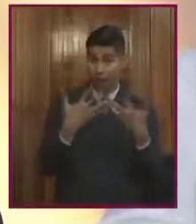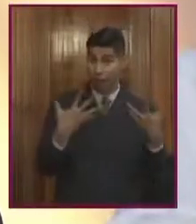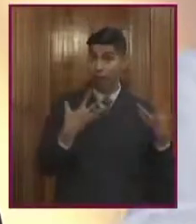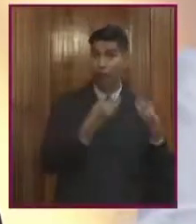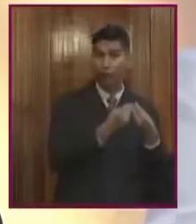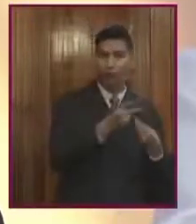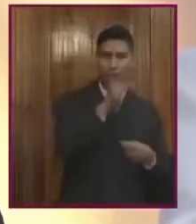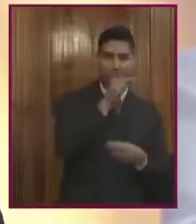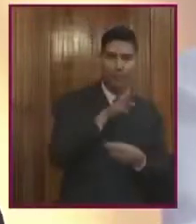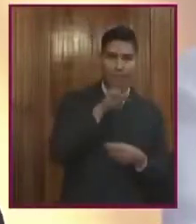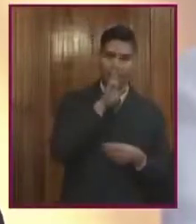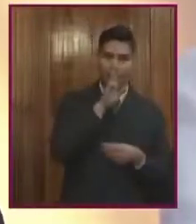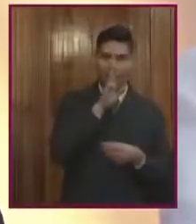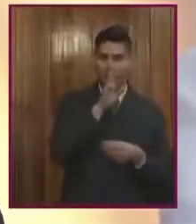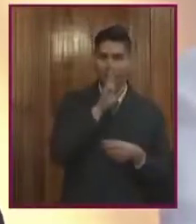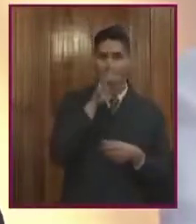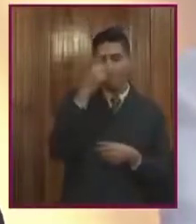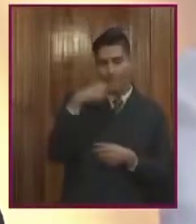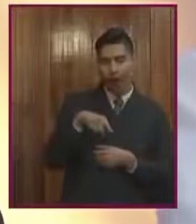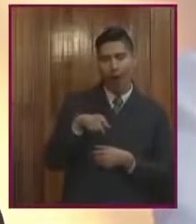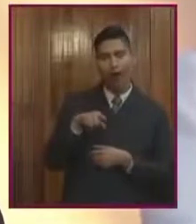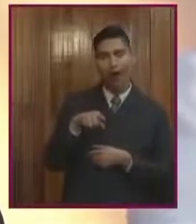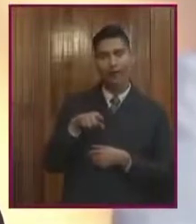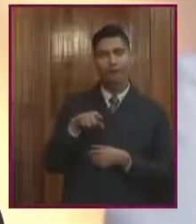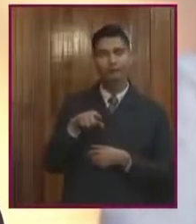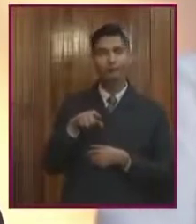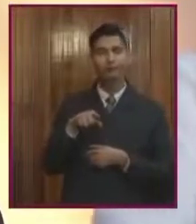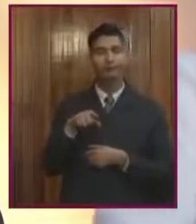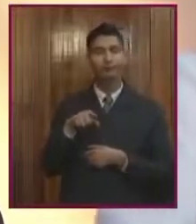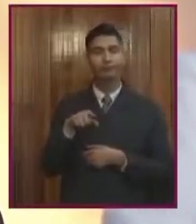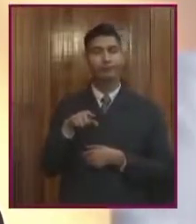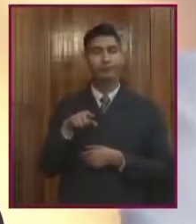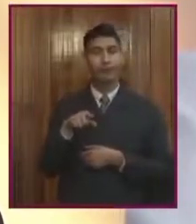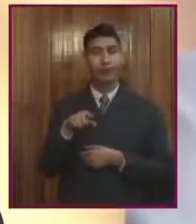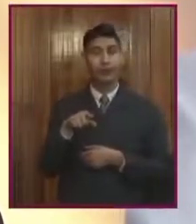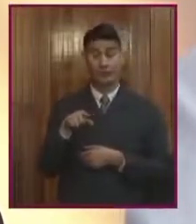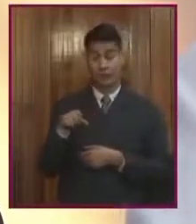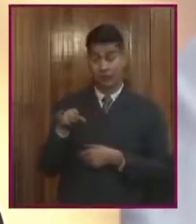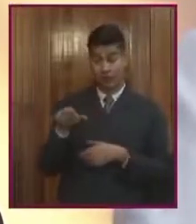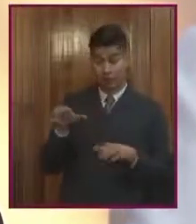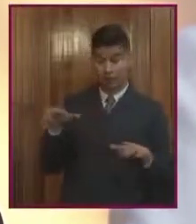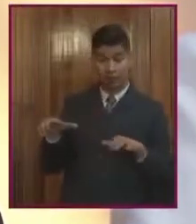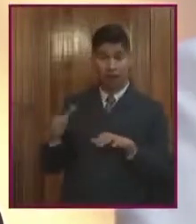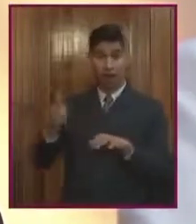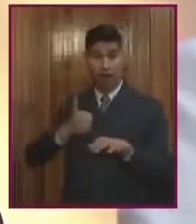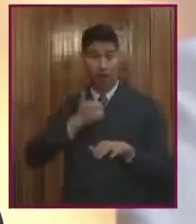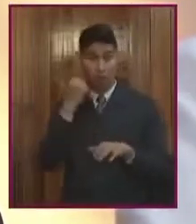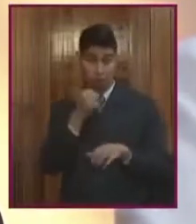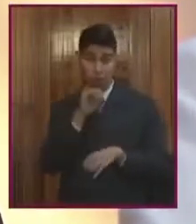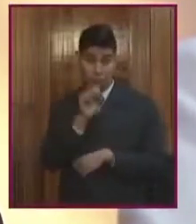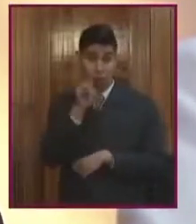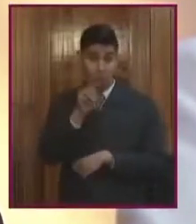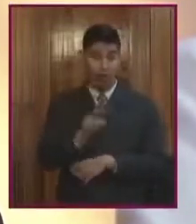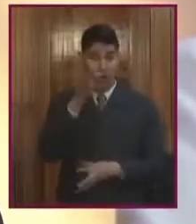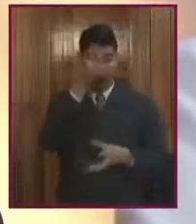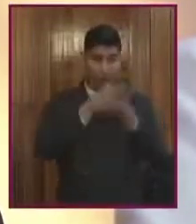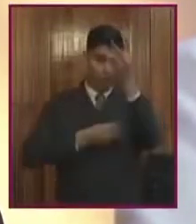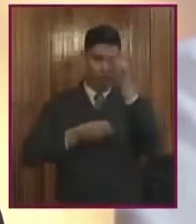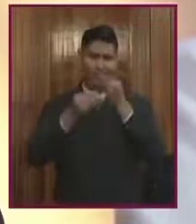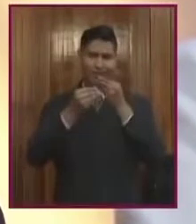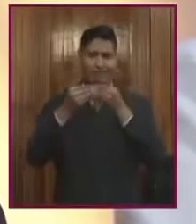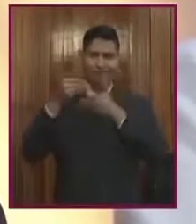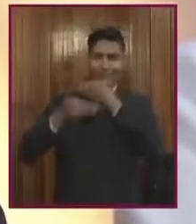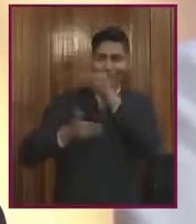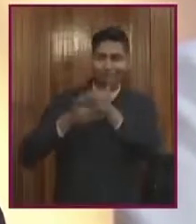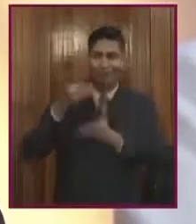familia, para poder llevar a cabo ese proceso de análisis de cómo estoy